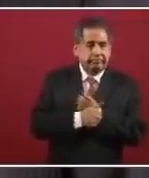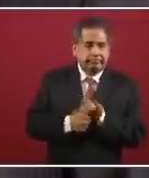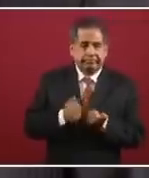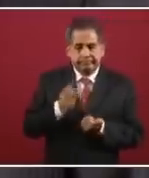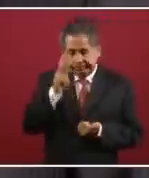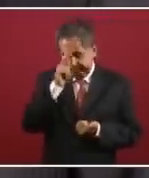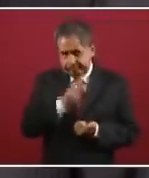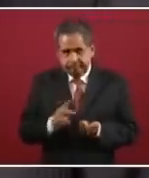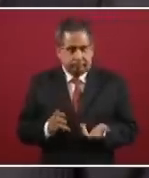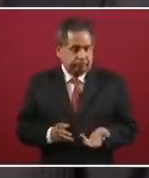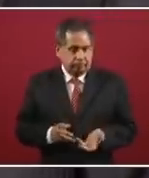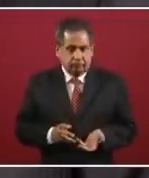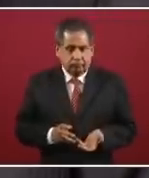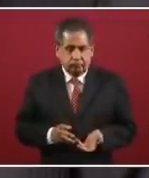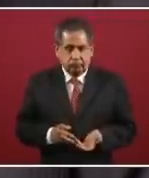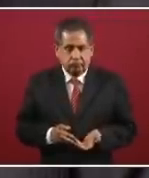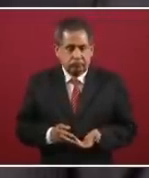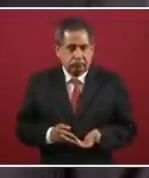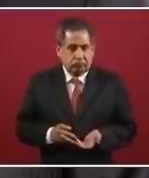hay